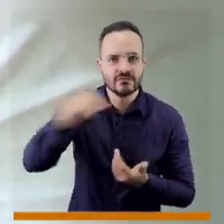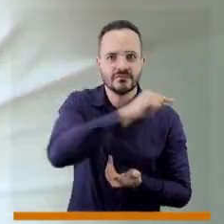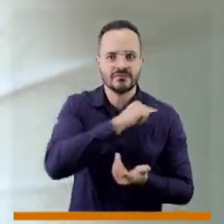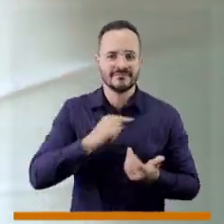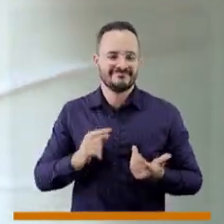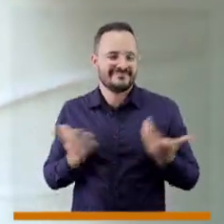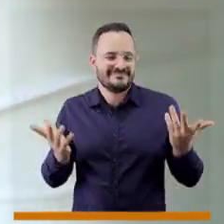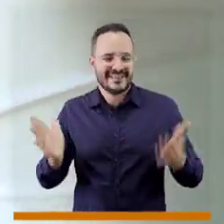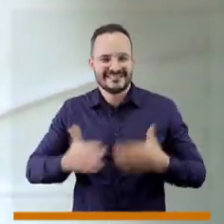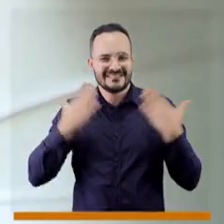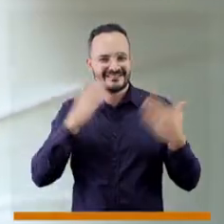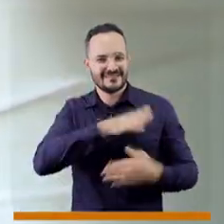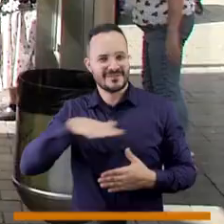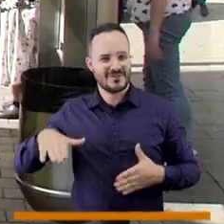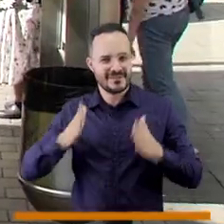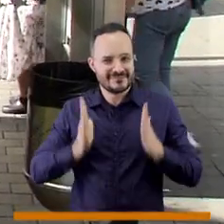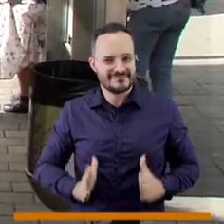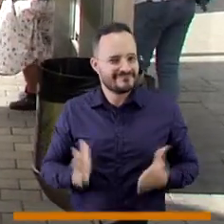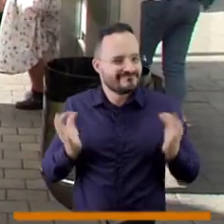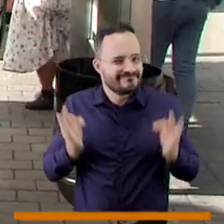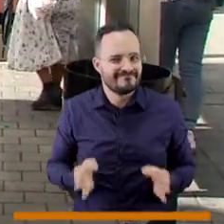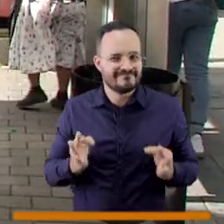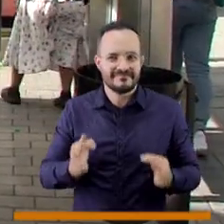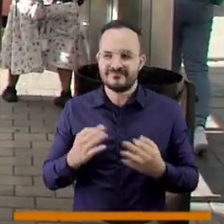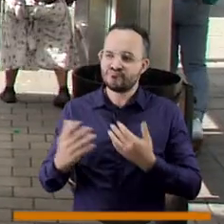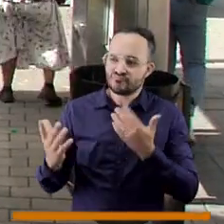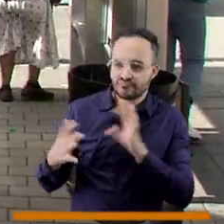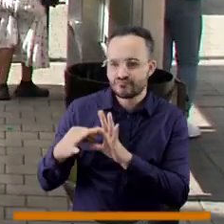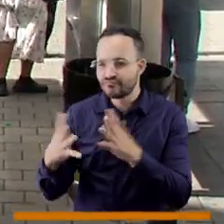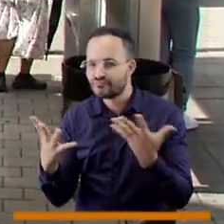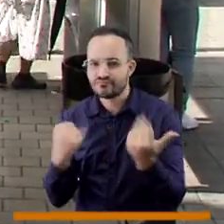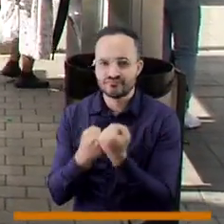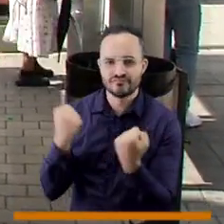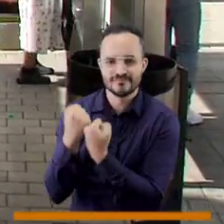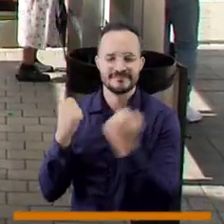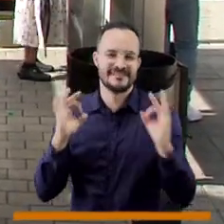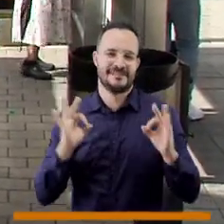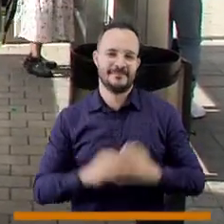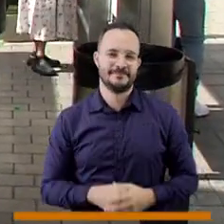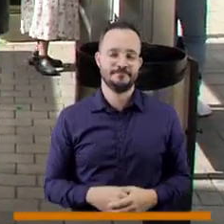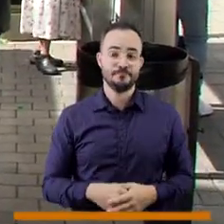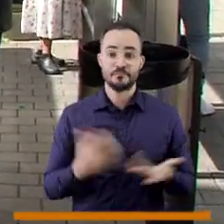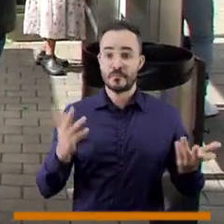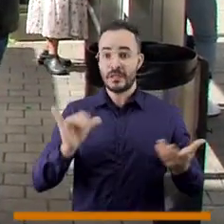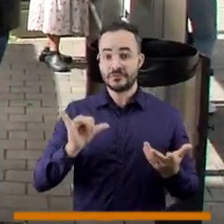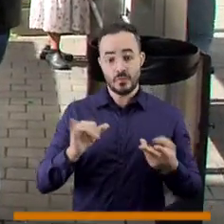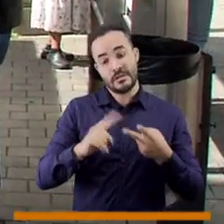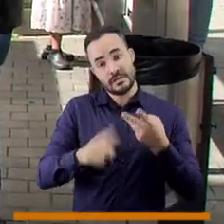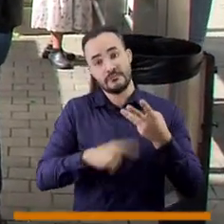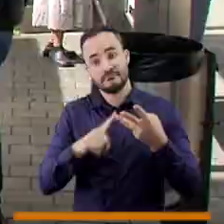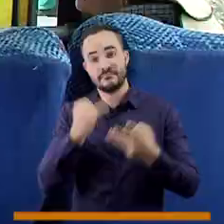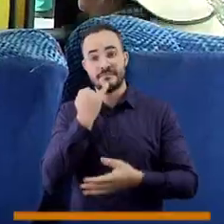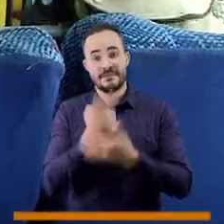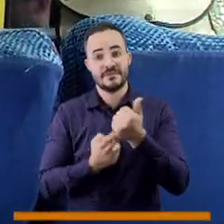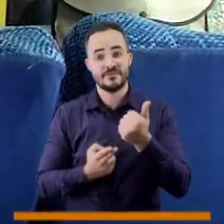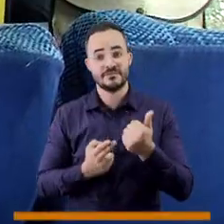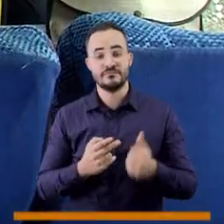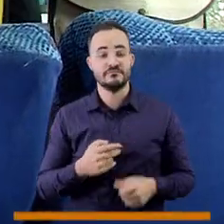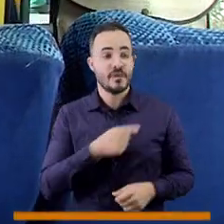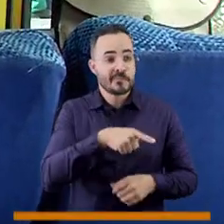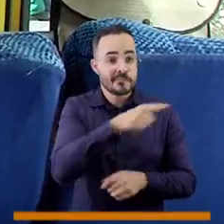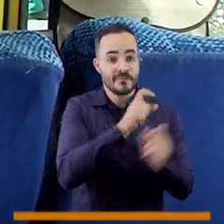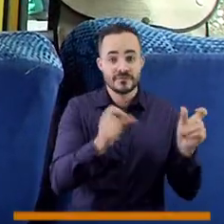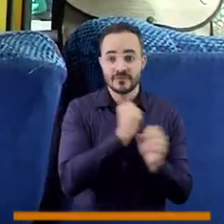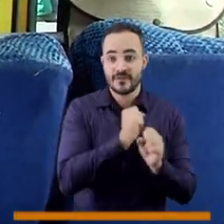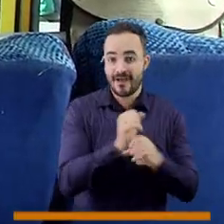Esa camaradería que tenemos los antioqueños es fundamental. Tenemos este elemento importante y, por supuesto, un bilingüismo que tenemos con estos